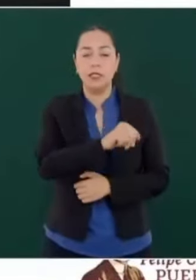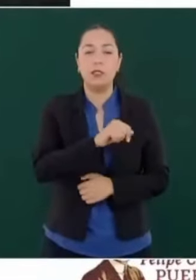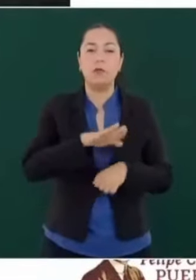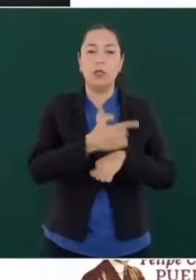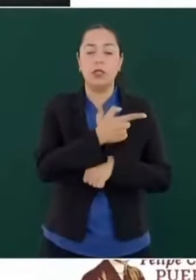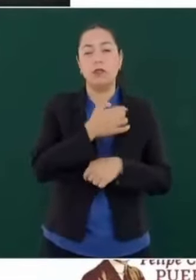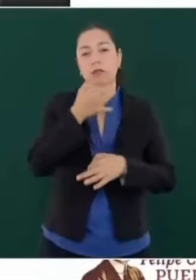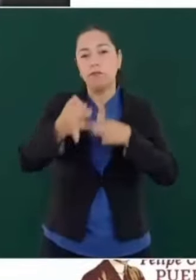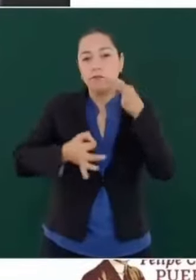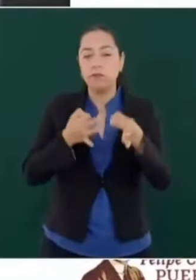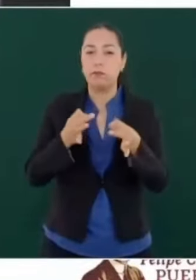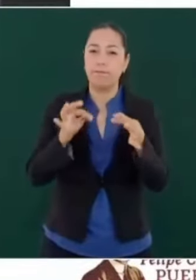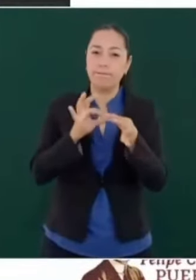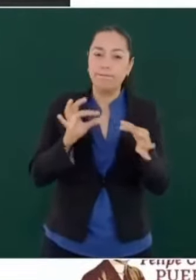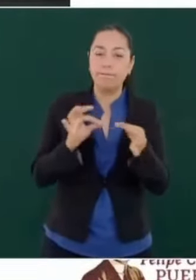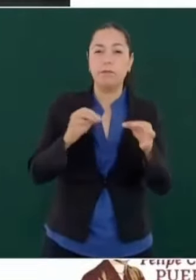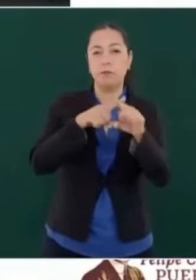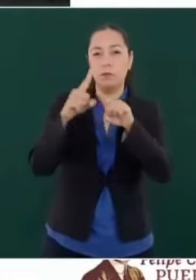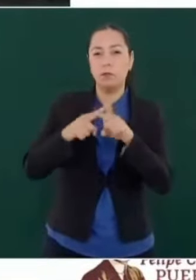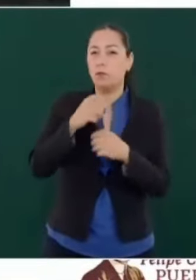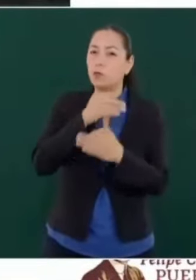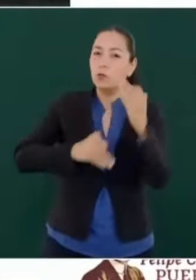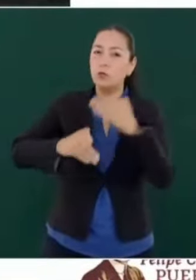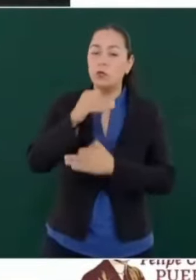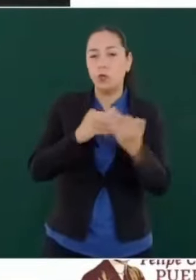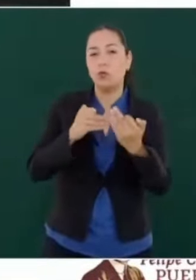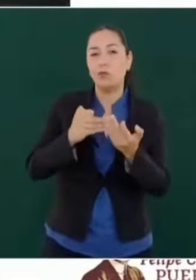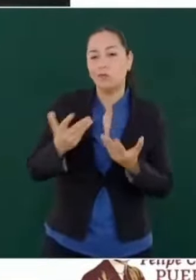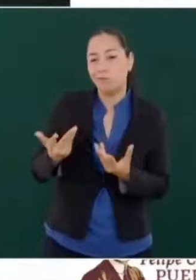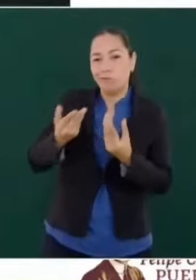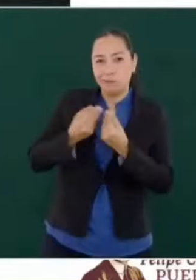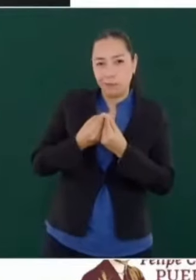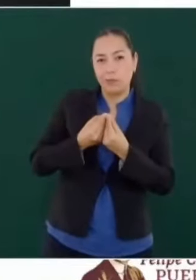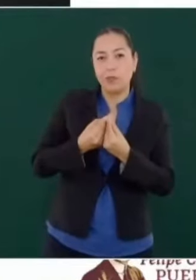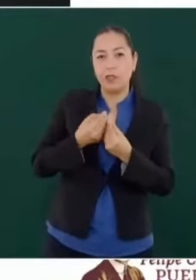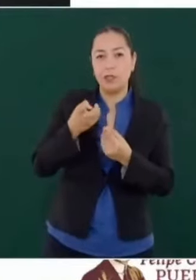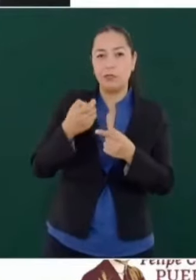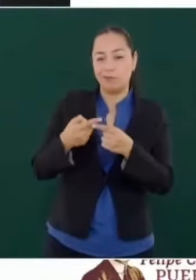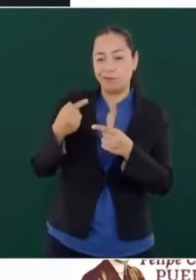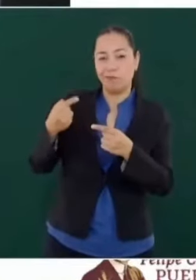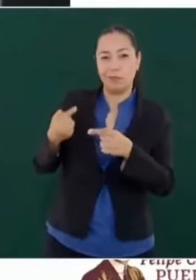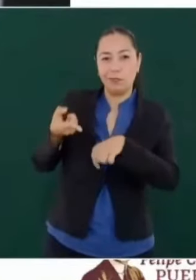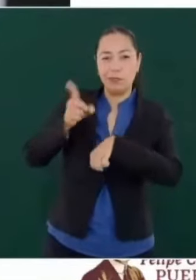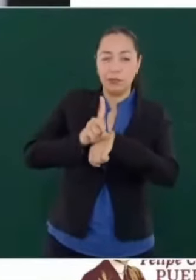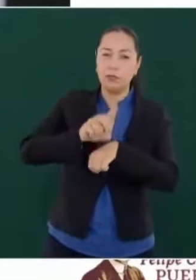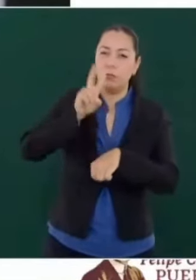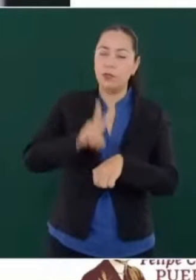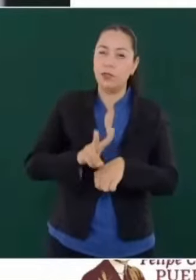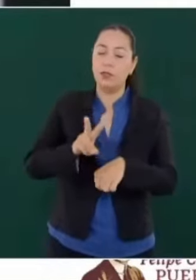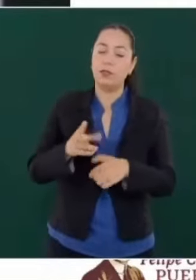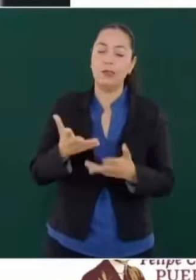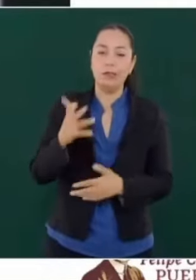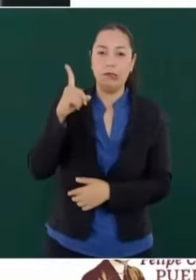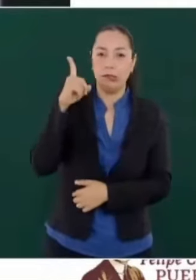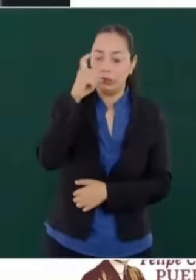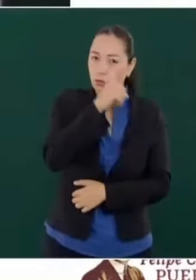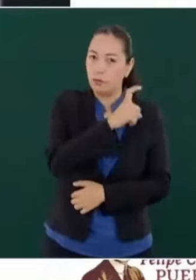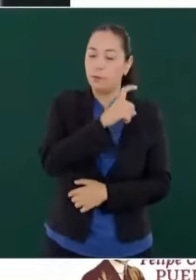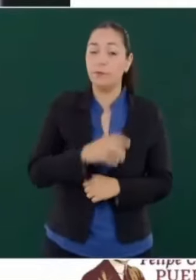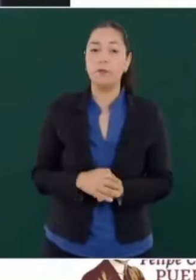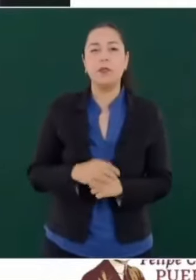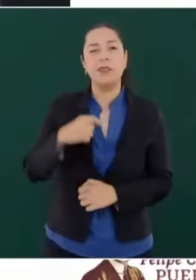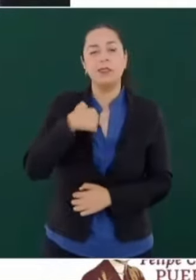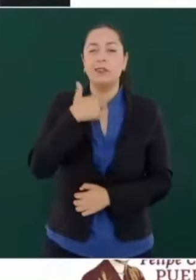palabras, por todo lo que hicieron por nosotros en estos días que han sido muy, muy complejos. Yo